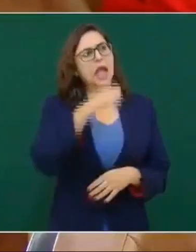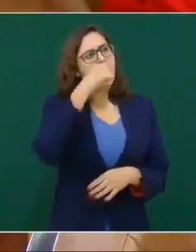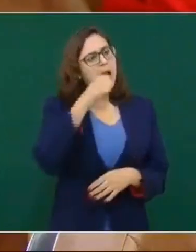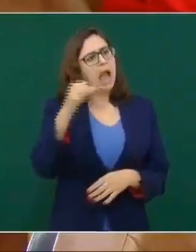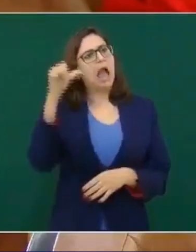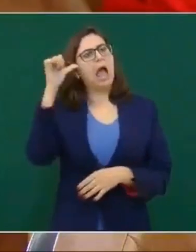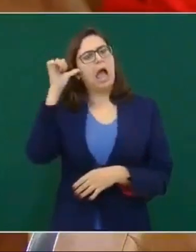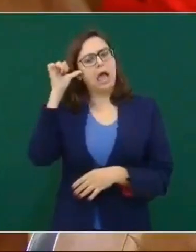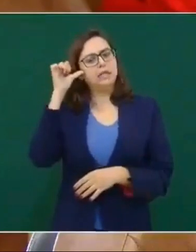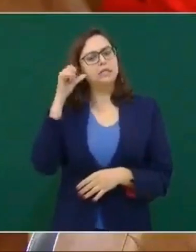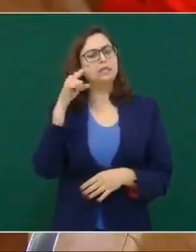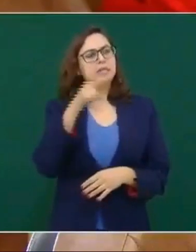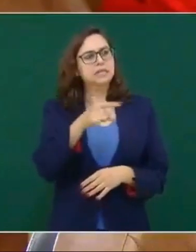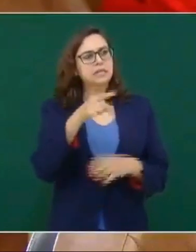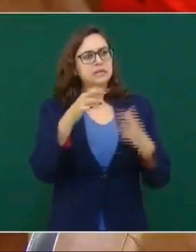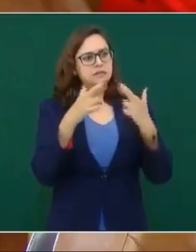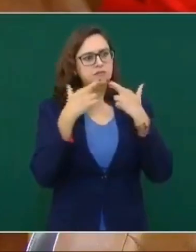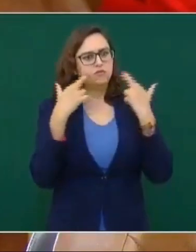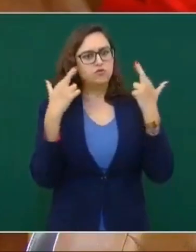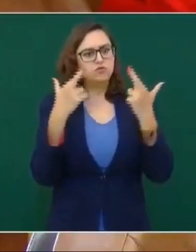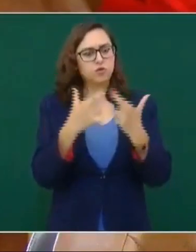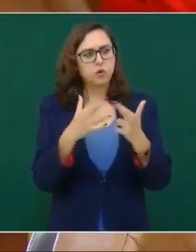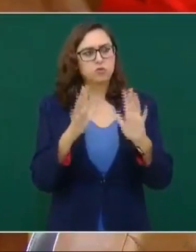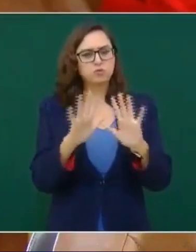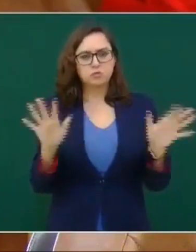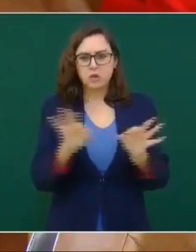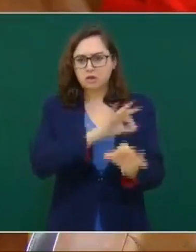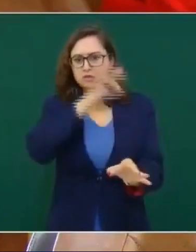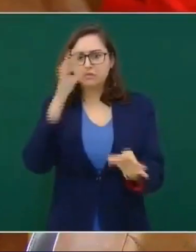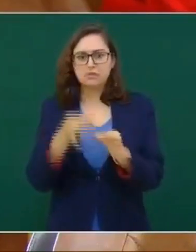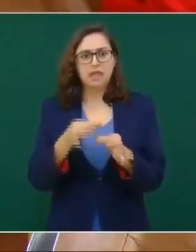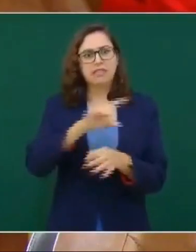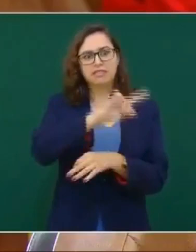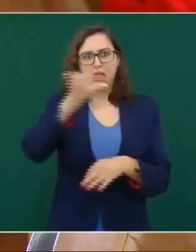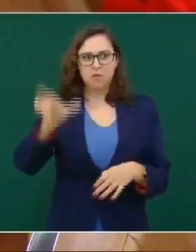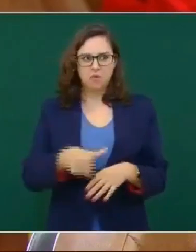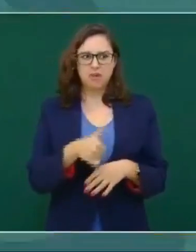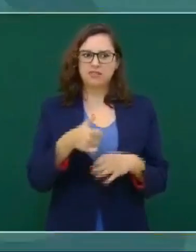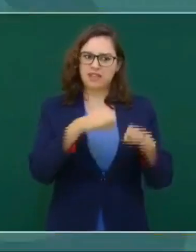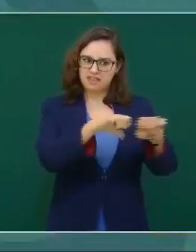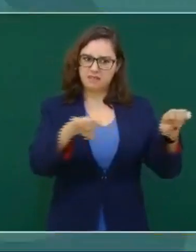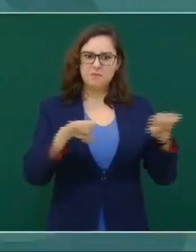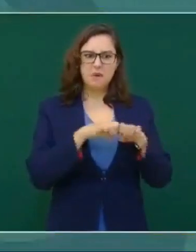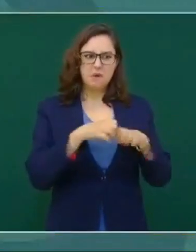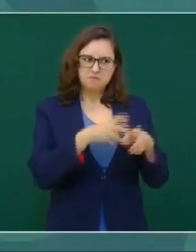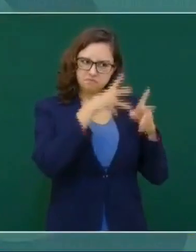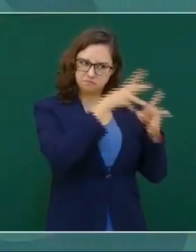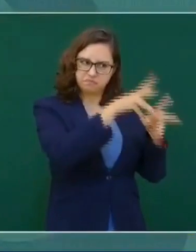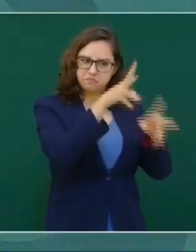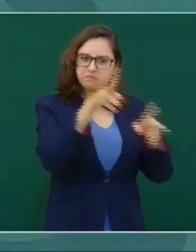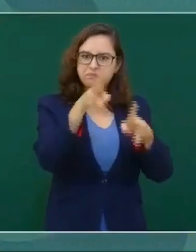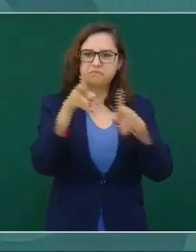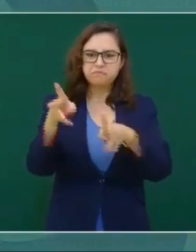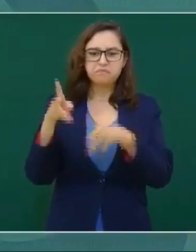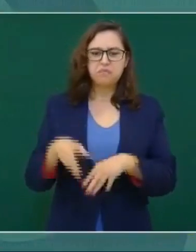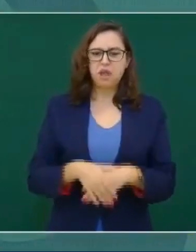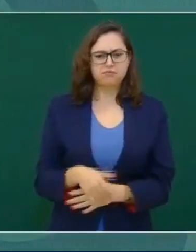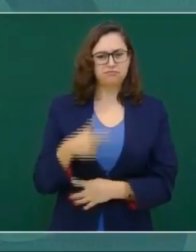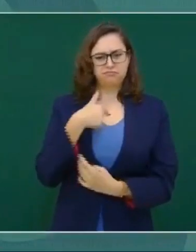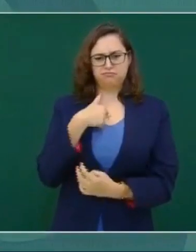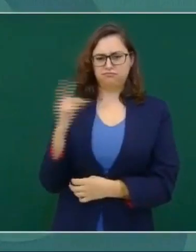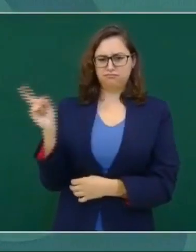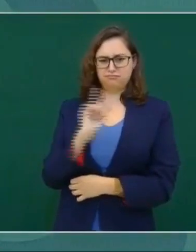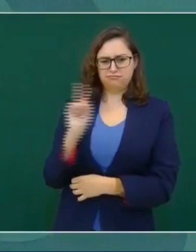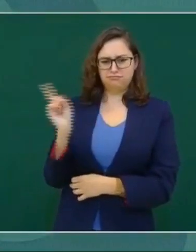ahí como bajita la mano no regañó a alguien por lo ocurrido, a alguien de su equipo por lo No, que... no. No dijo nada, ya se fue al otro No, no, mitin. no, no, no.